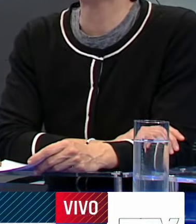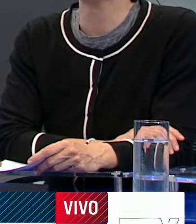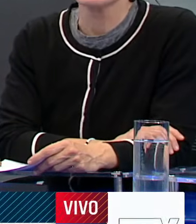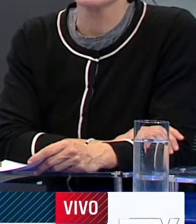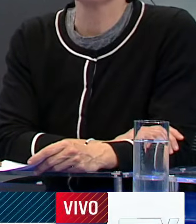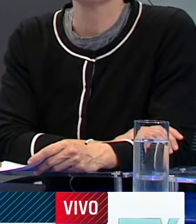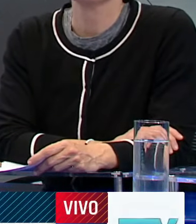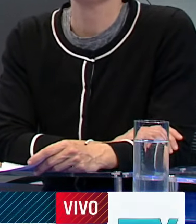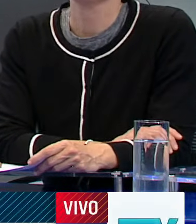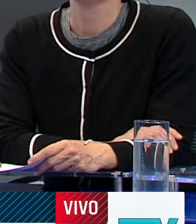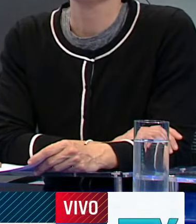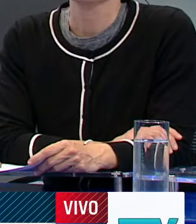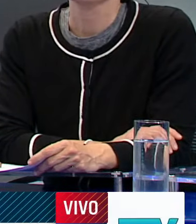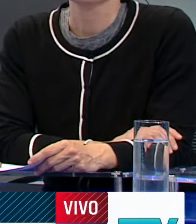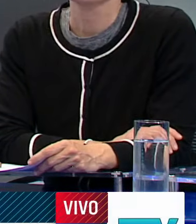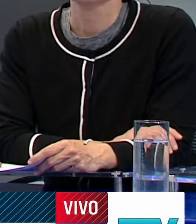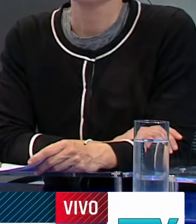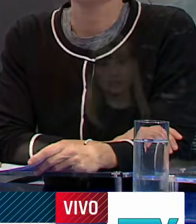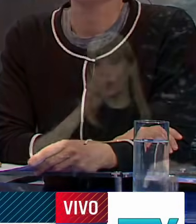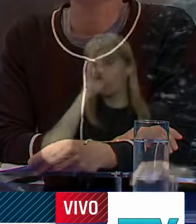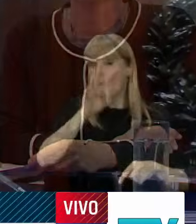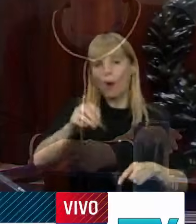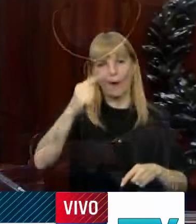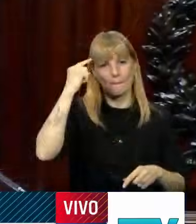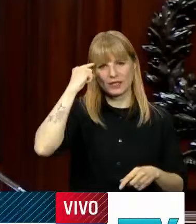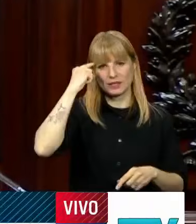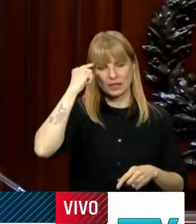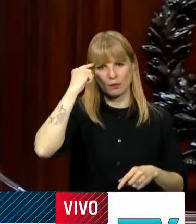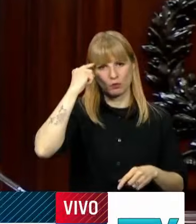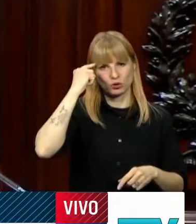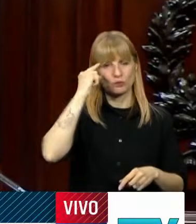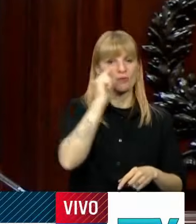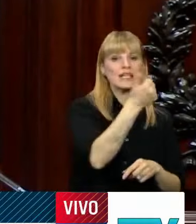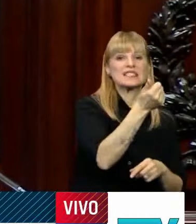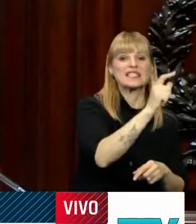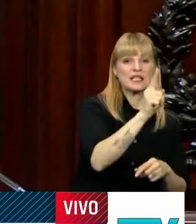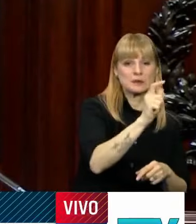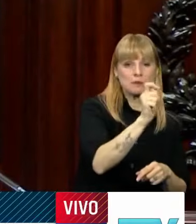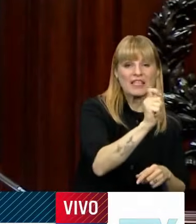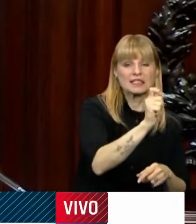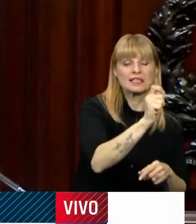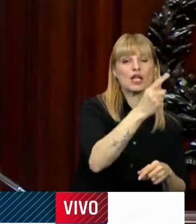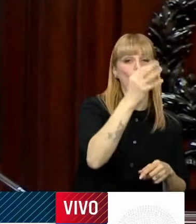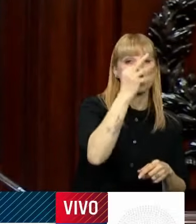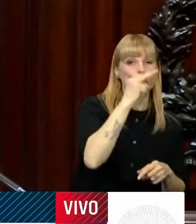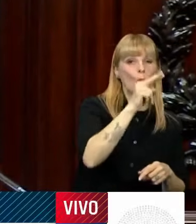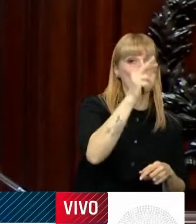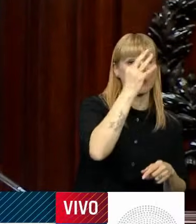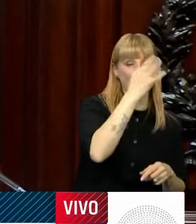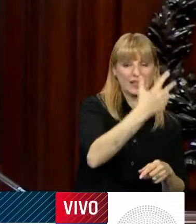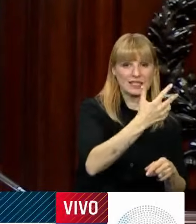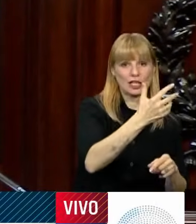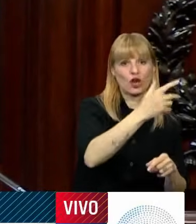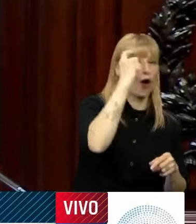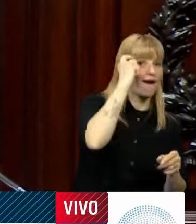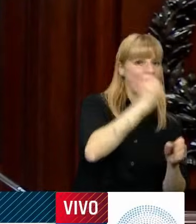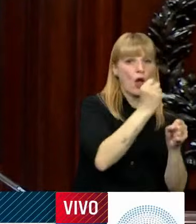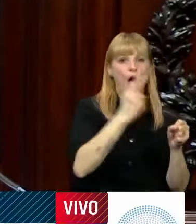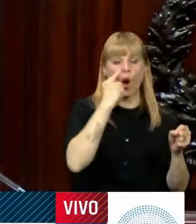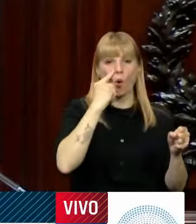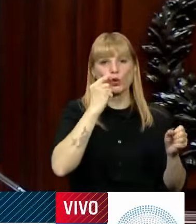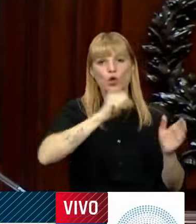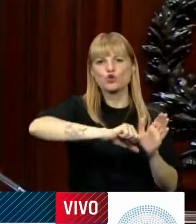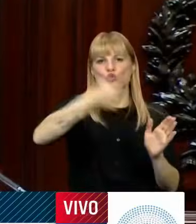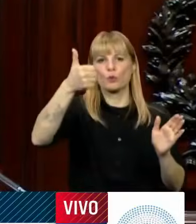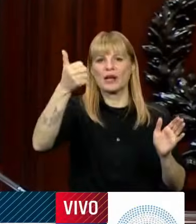sobre energía. Durante el primer semestre del 2025 alcanzamos un superávit